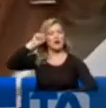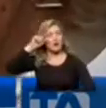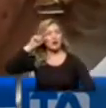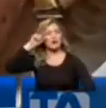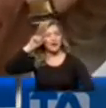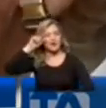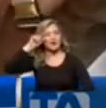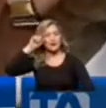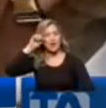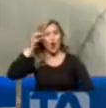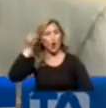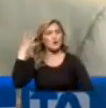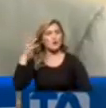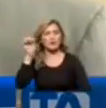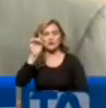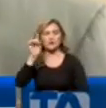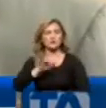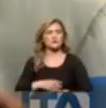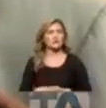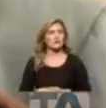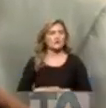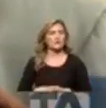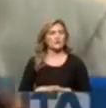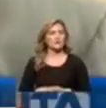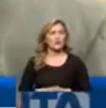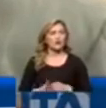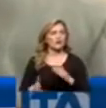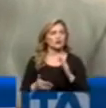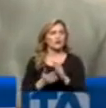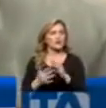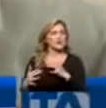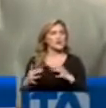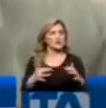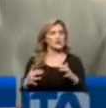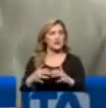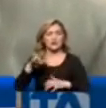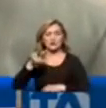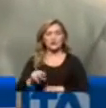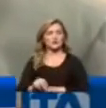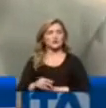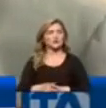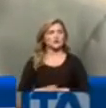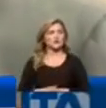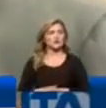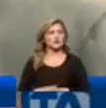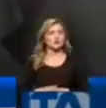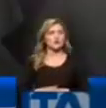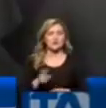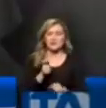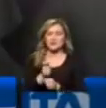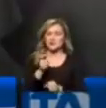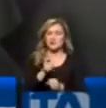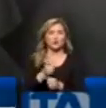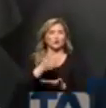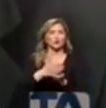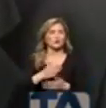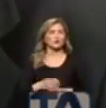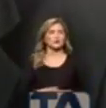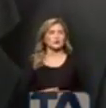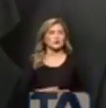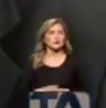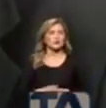no perderse en la historia. Sí, para que no haya más guerras y más persecuciones. Nos